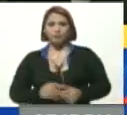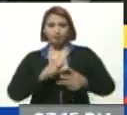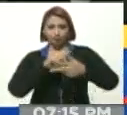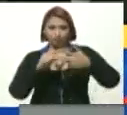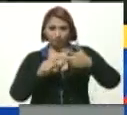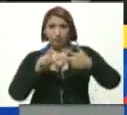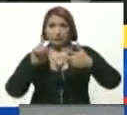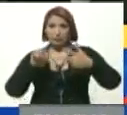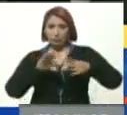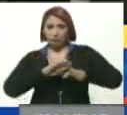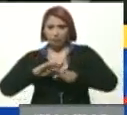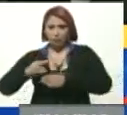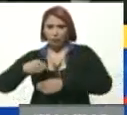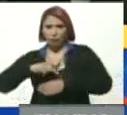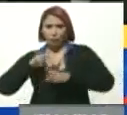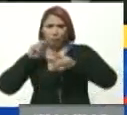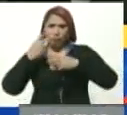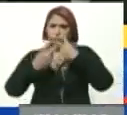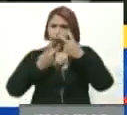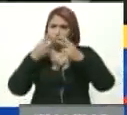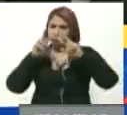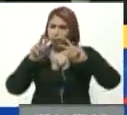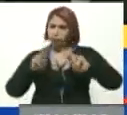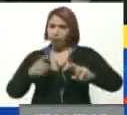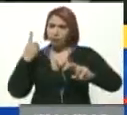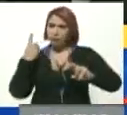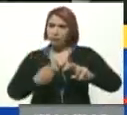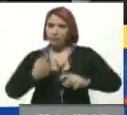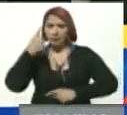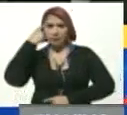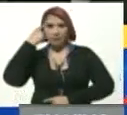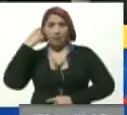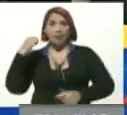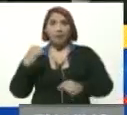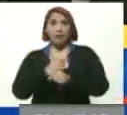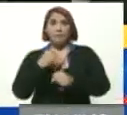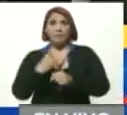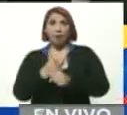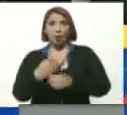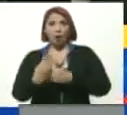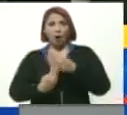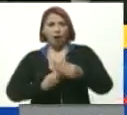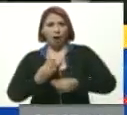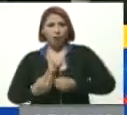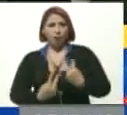También hemos pasado revista y debes saber el trabajo que está haciendo